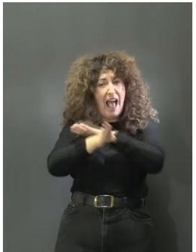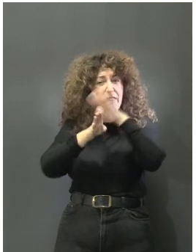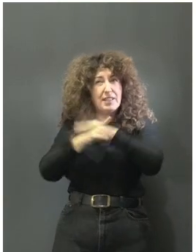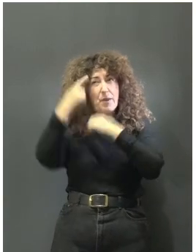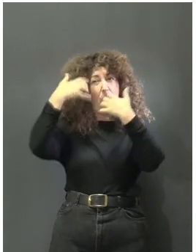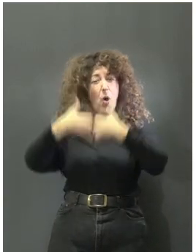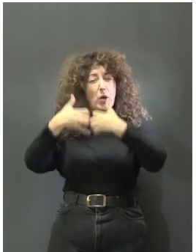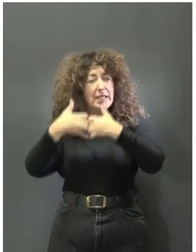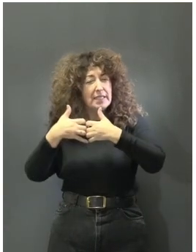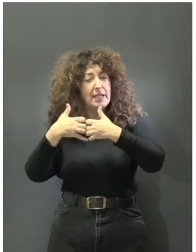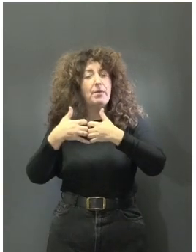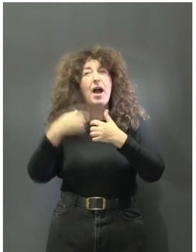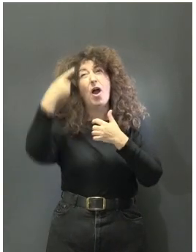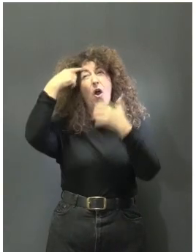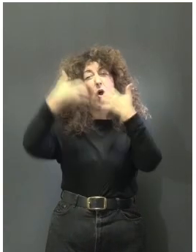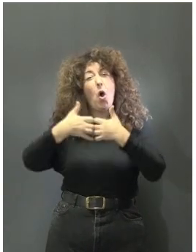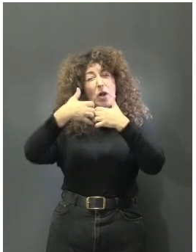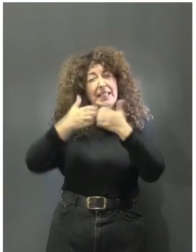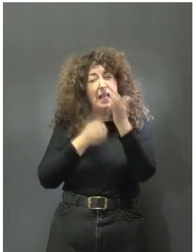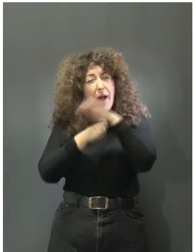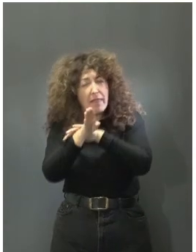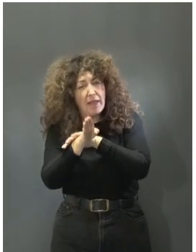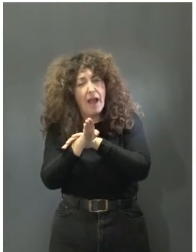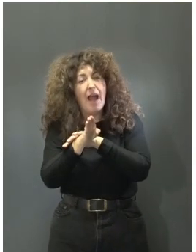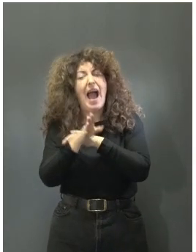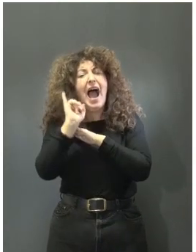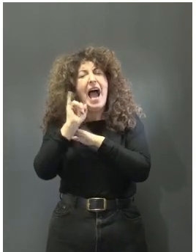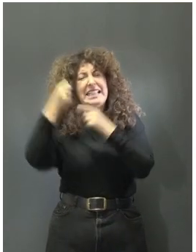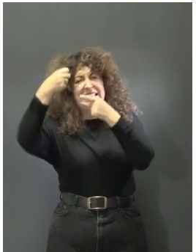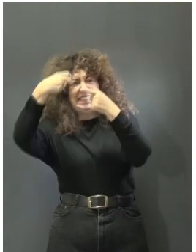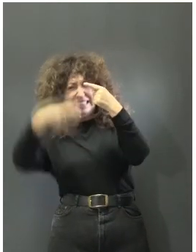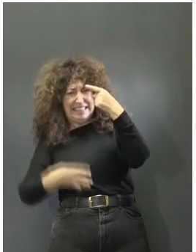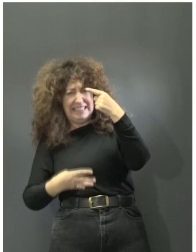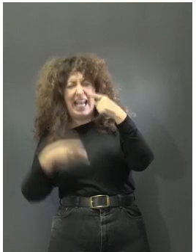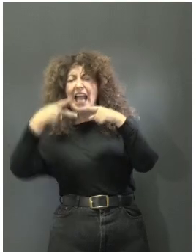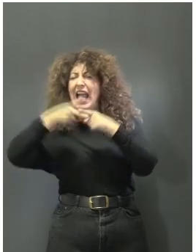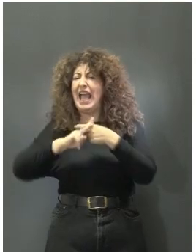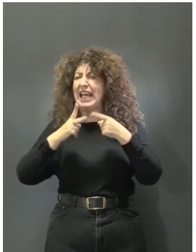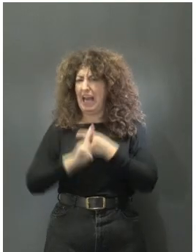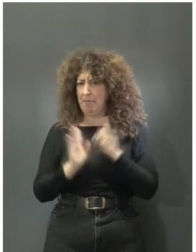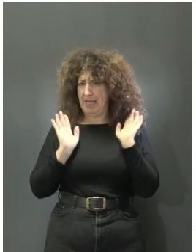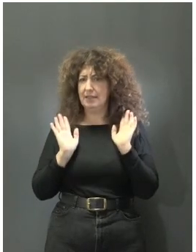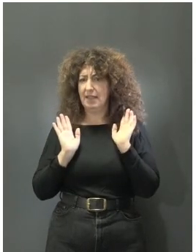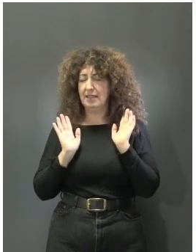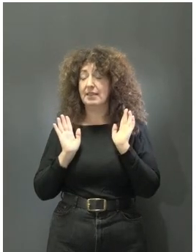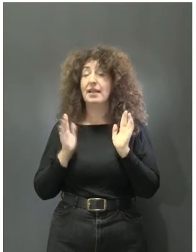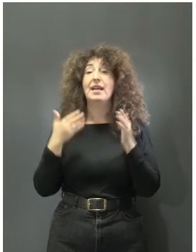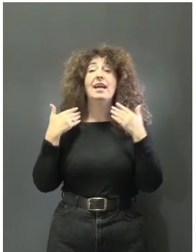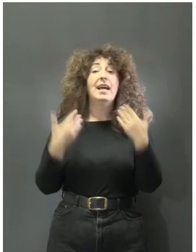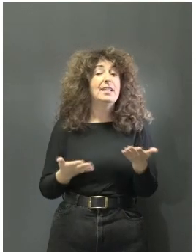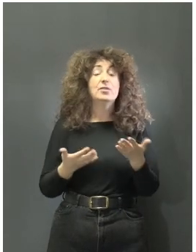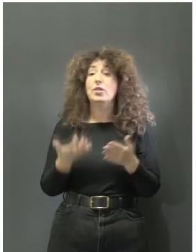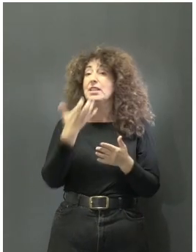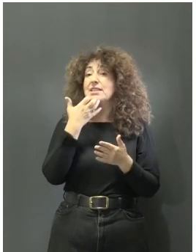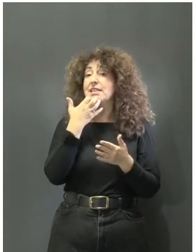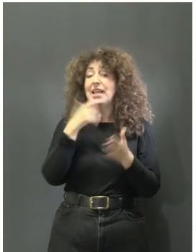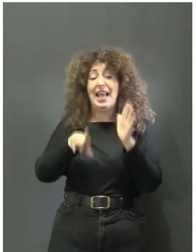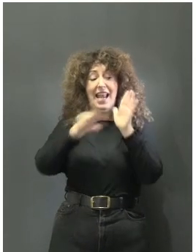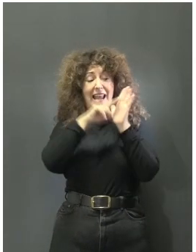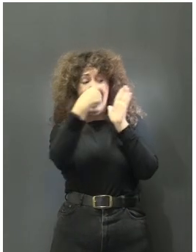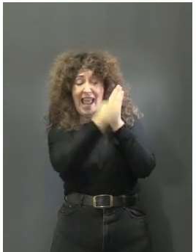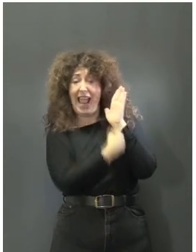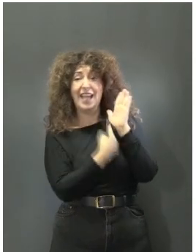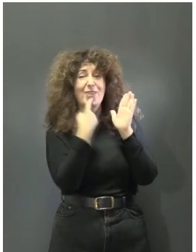la accesibilidad cognitiva está compuesta por muchas más herramientas, ¿no? Entonces, cuando no se mencionan esas